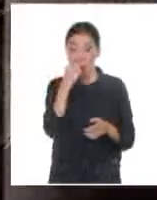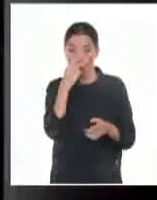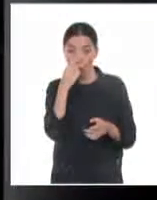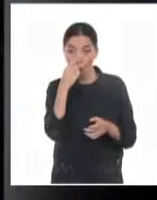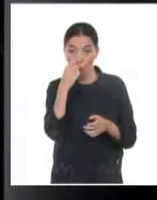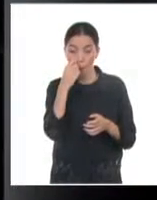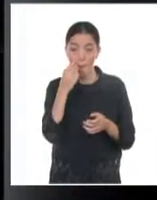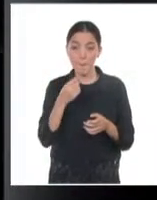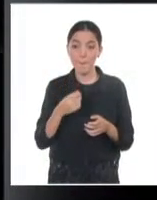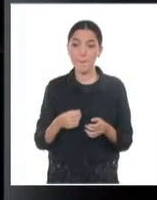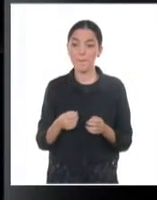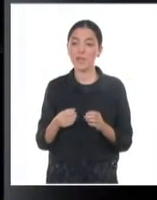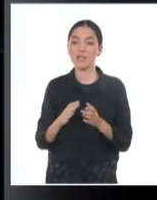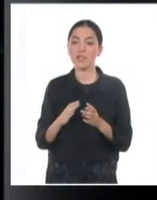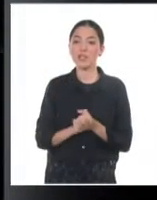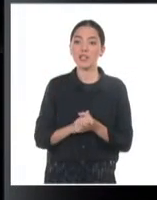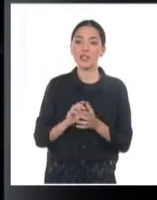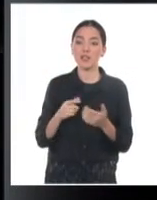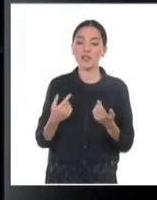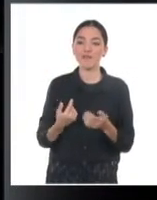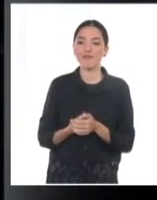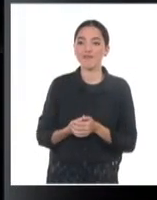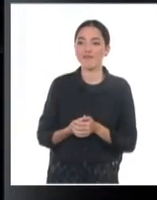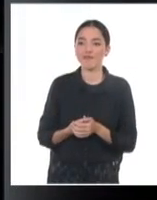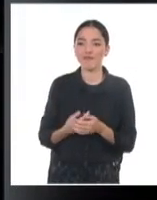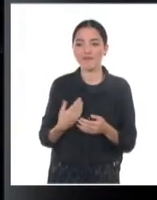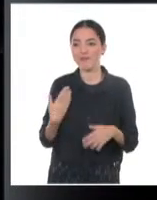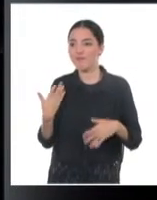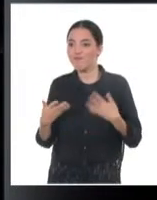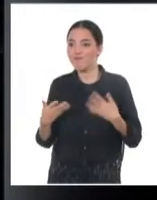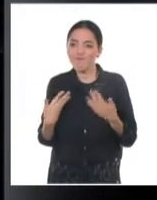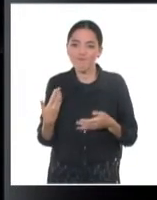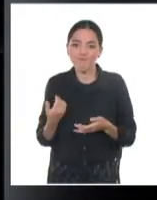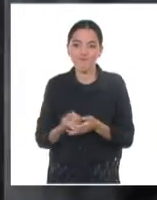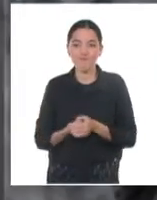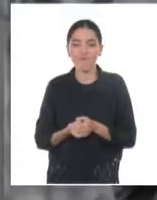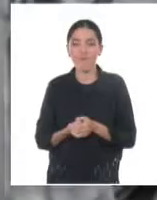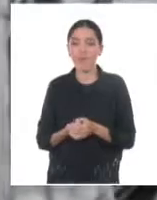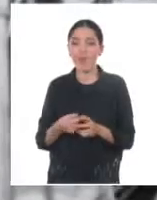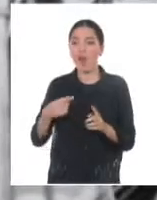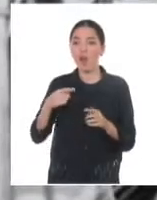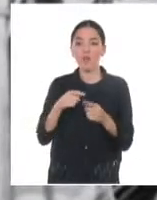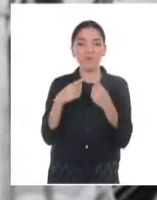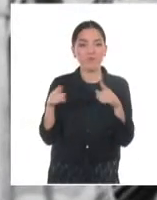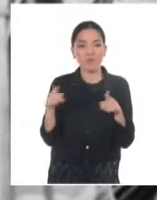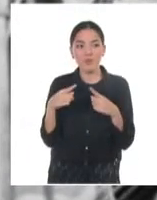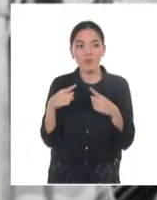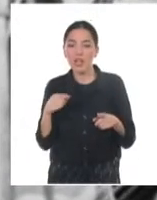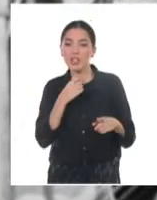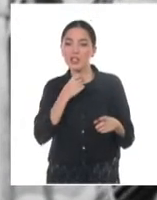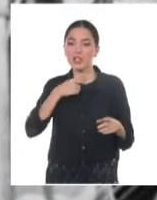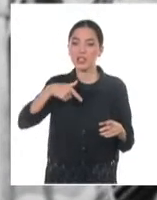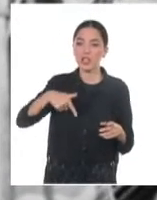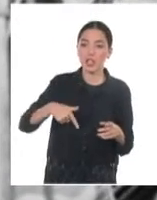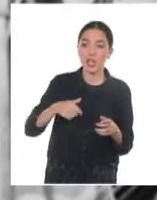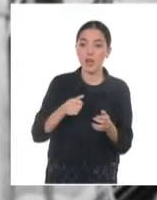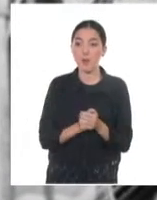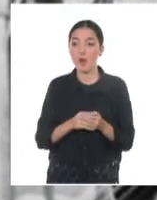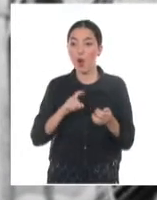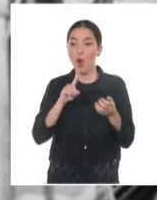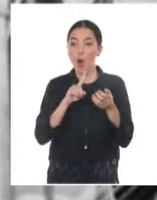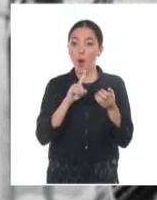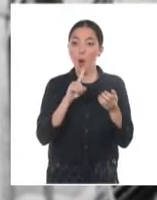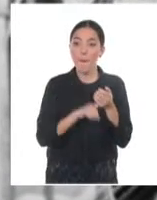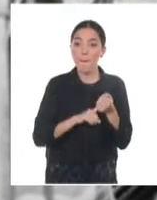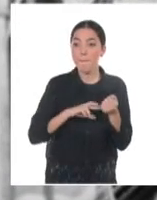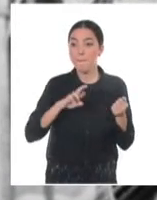importante donde se incluyen también los temas Promesa, Dulce Embelezo, La Mujer de Antonio, entre muchos más.